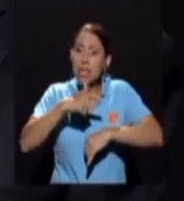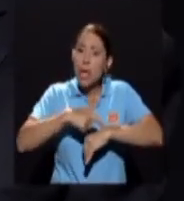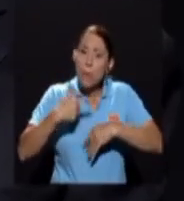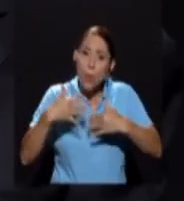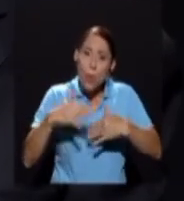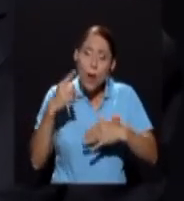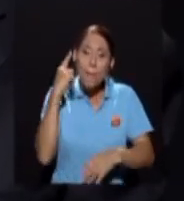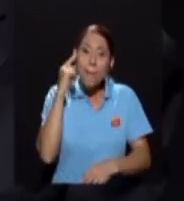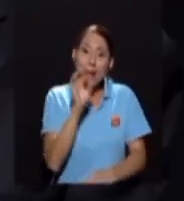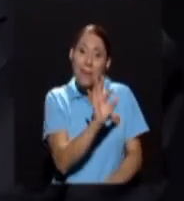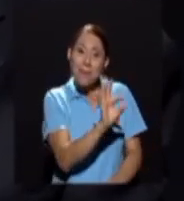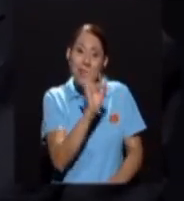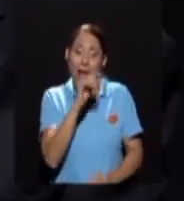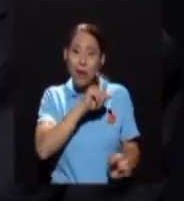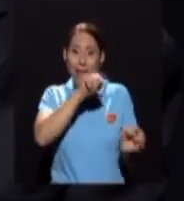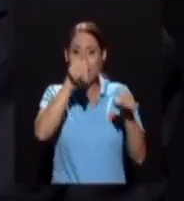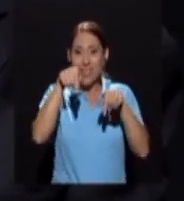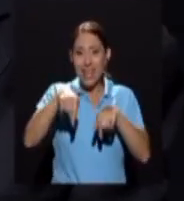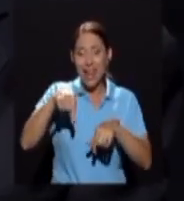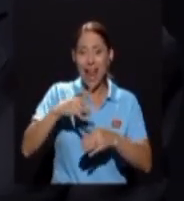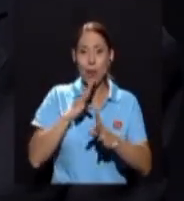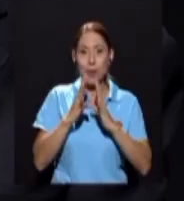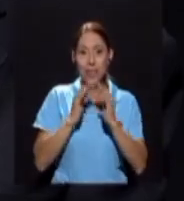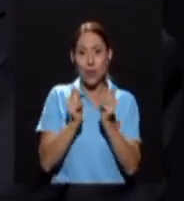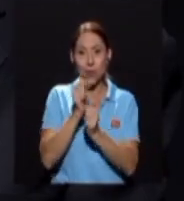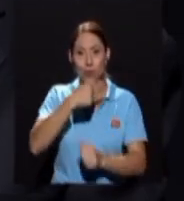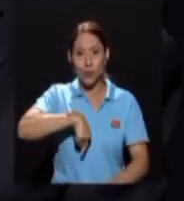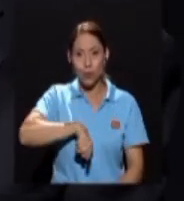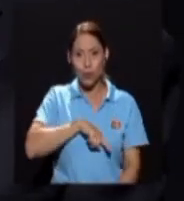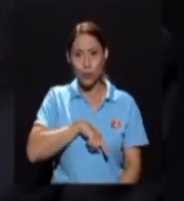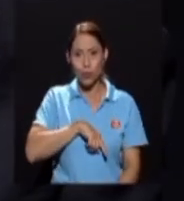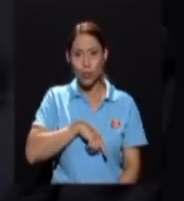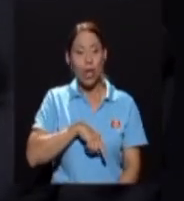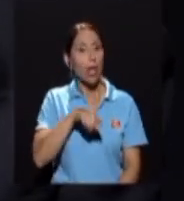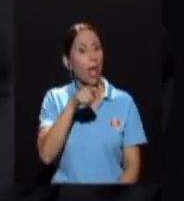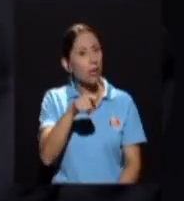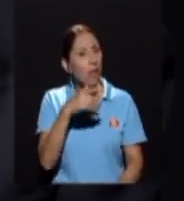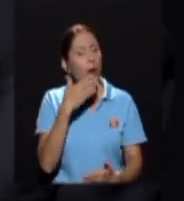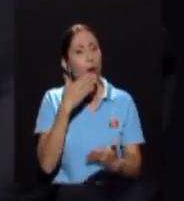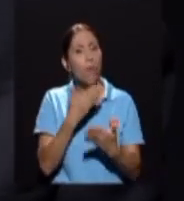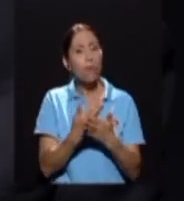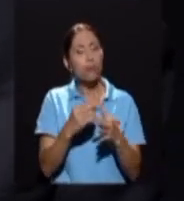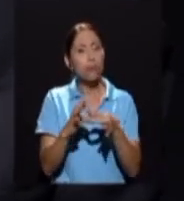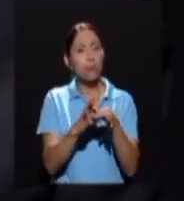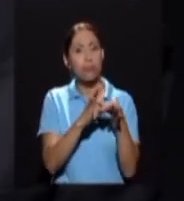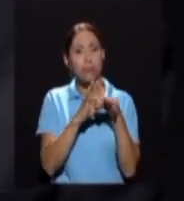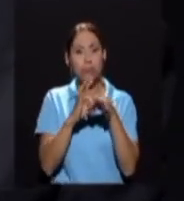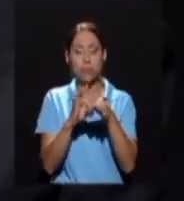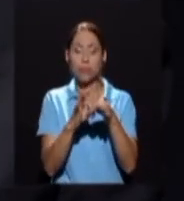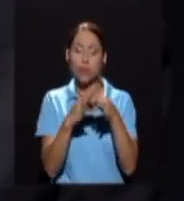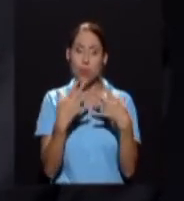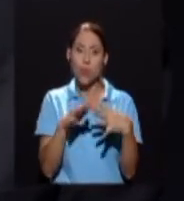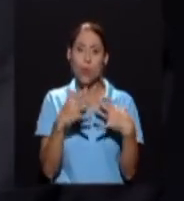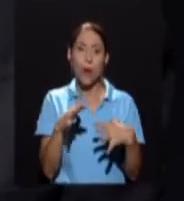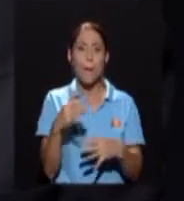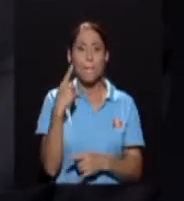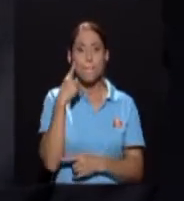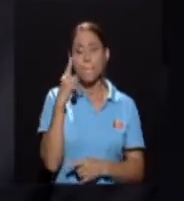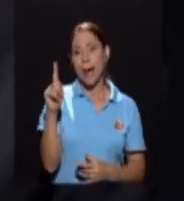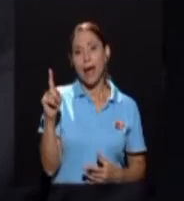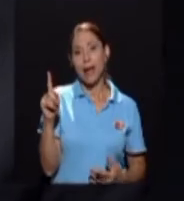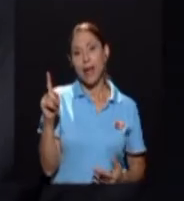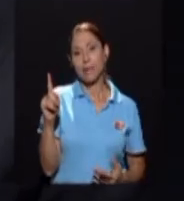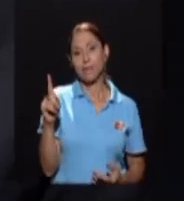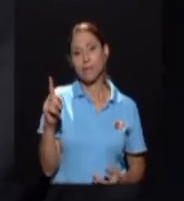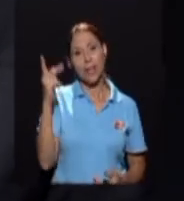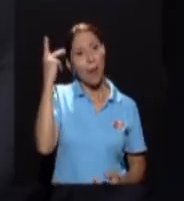invitarlo a que viniera a conversar con nosotros. Esa relación fue de lo más fructífero, ¿verdad? De la más fructífera, no tanto para la